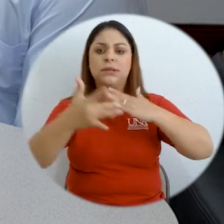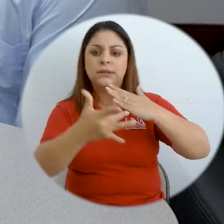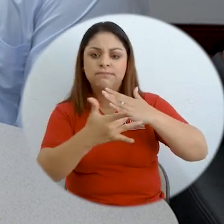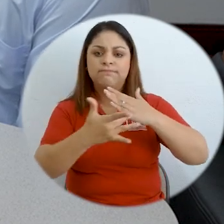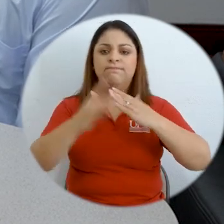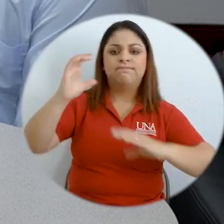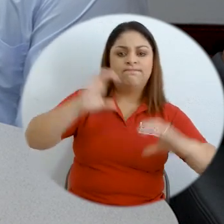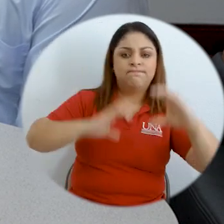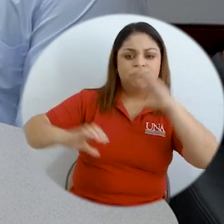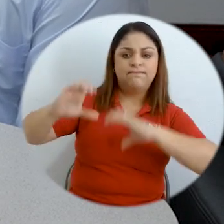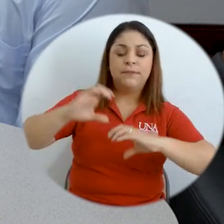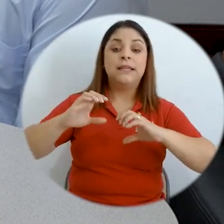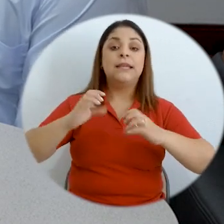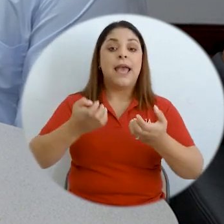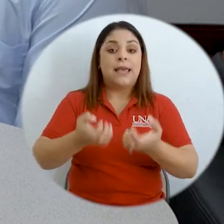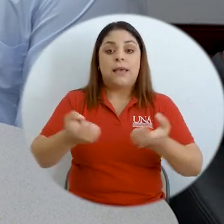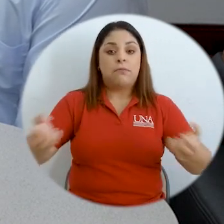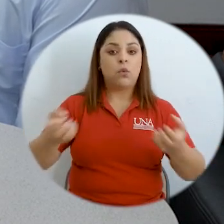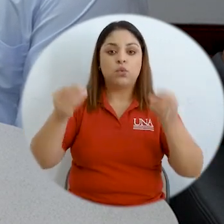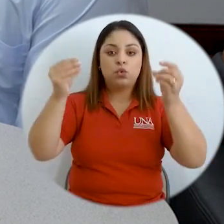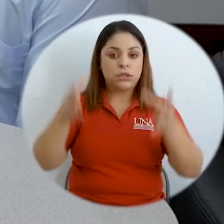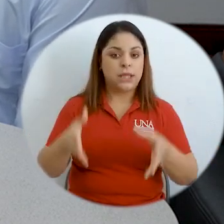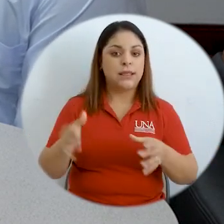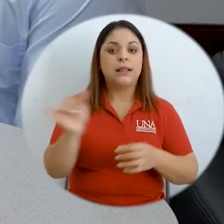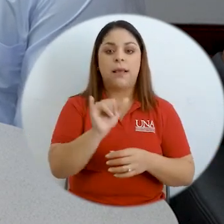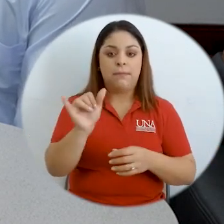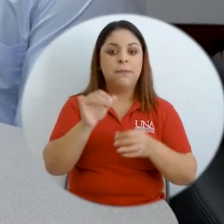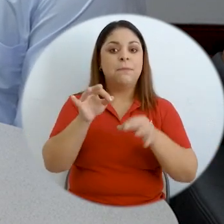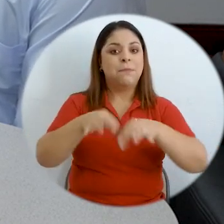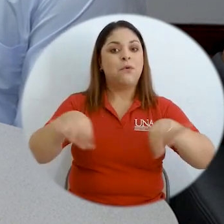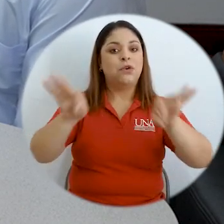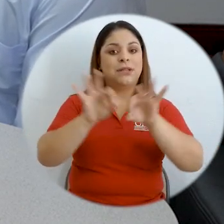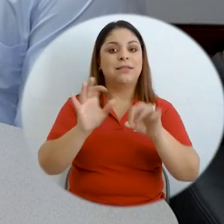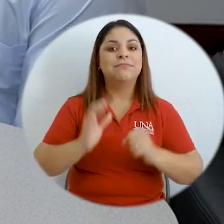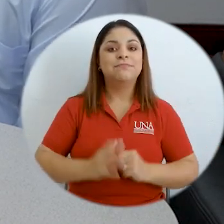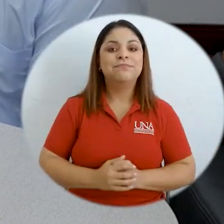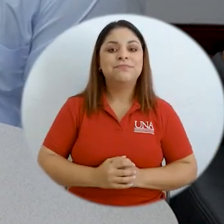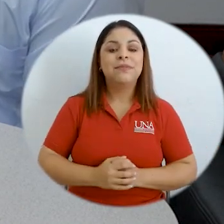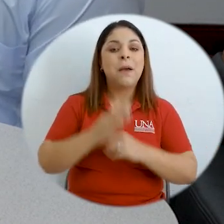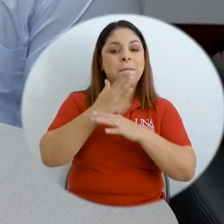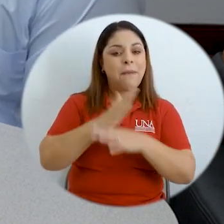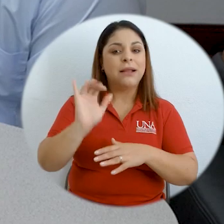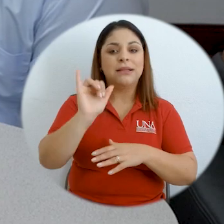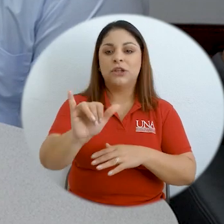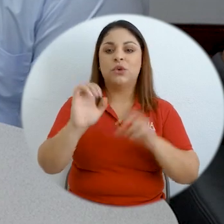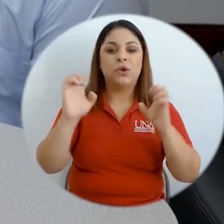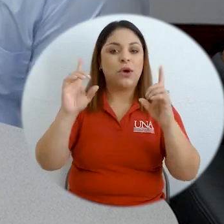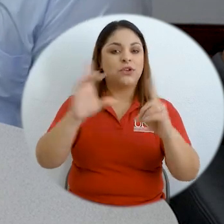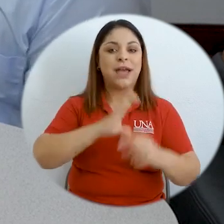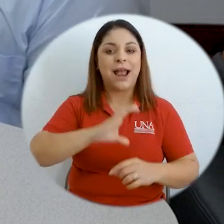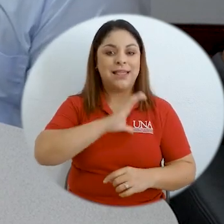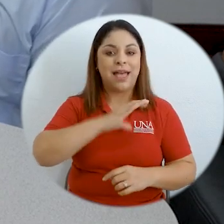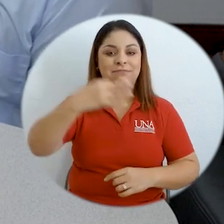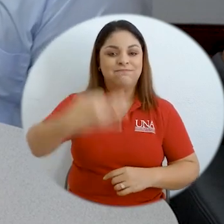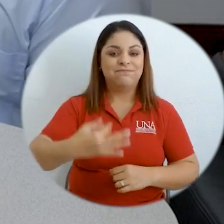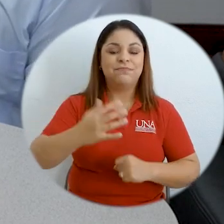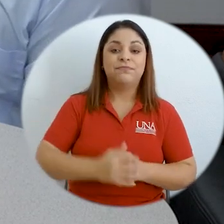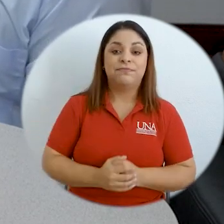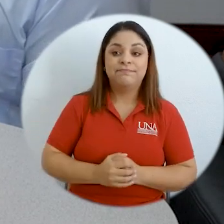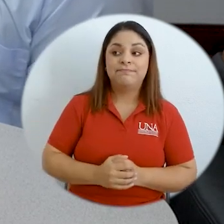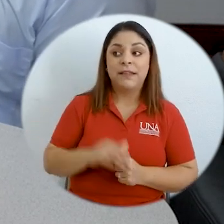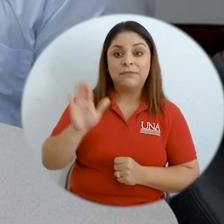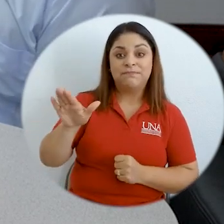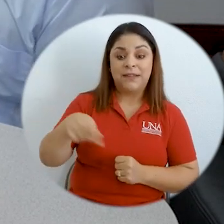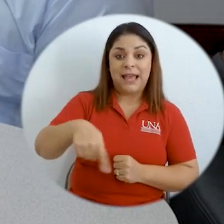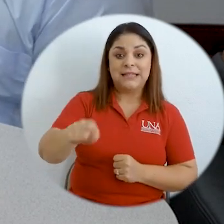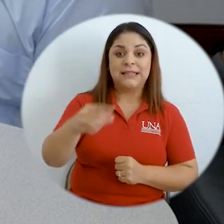científico, tecnológico y equipo docente también, que es importante ese señalamiento. Que es parte de la educación de calidad. Así es. Don Francisco, este